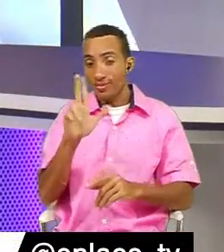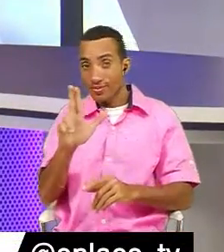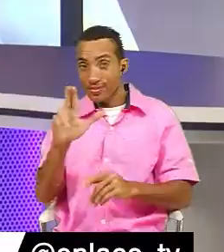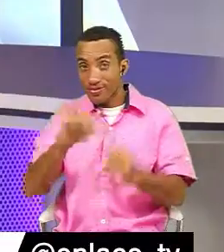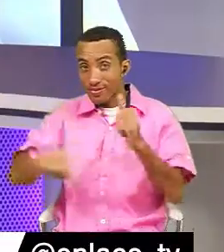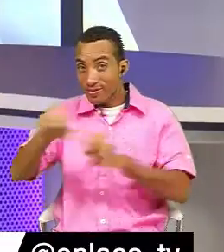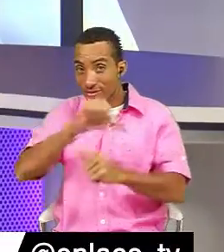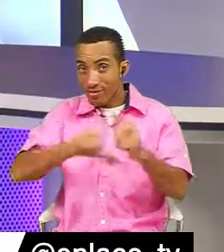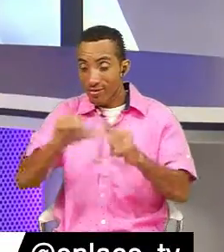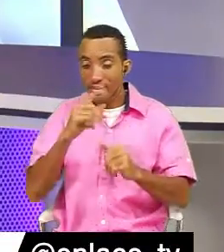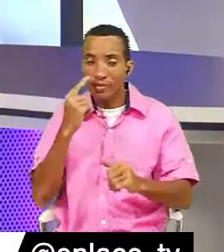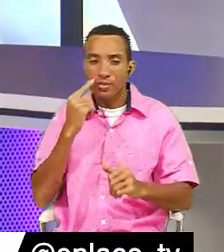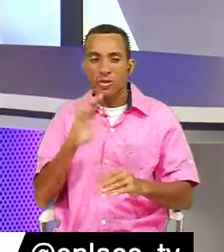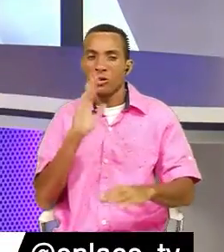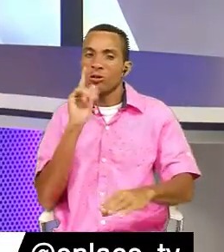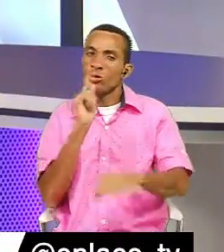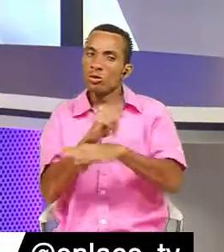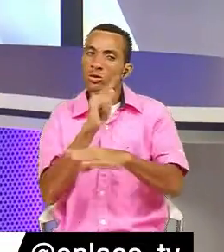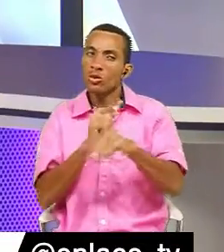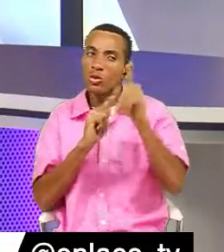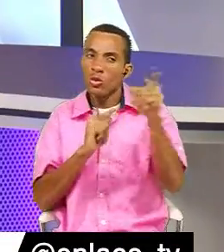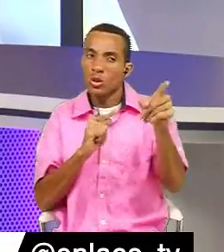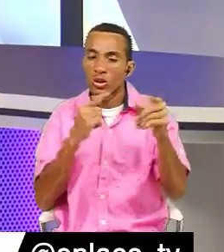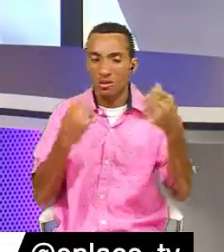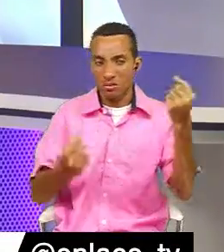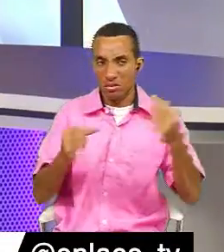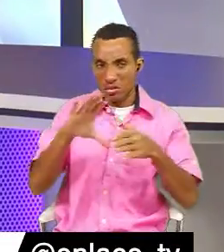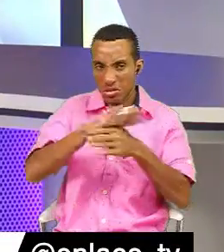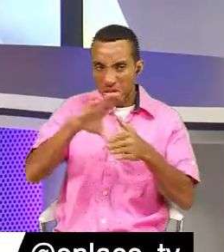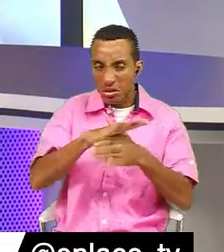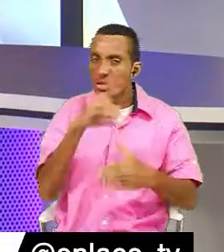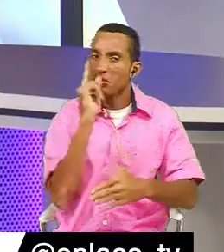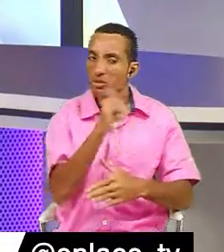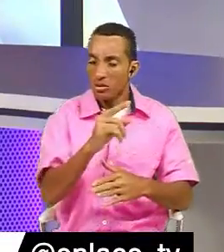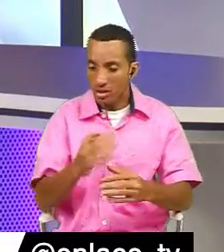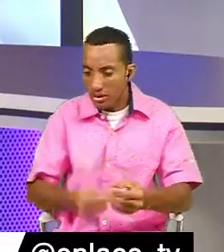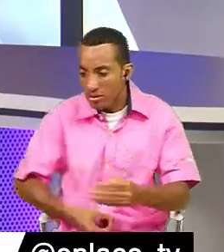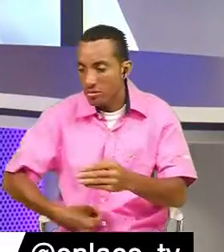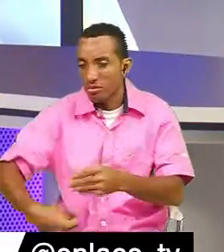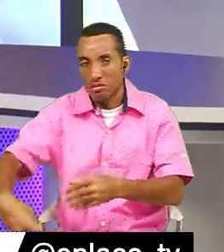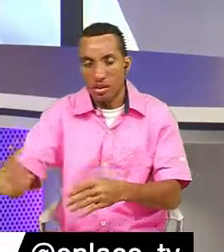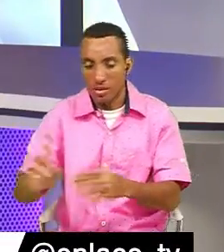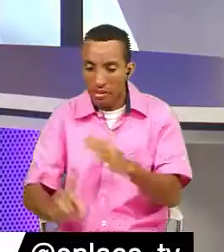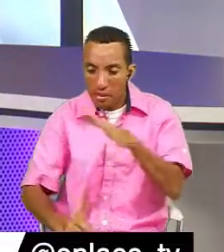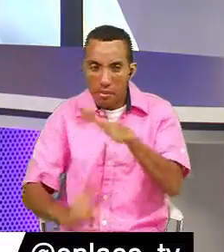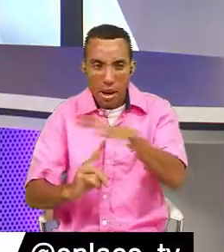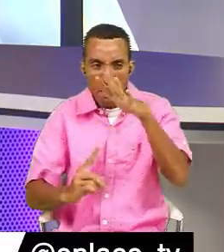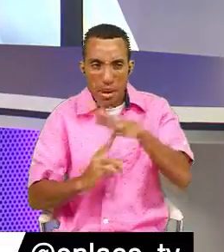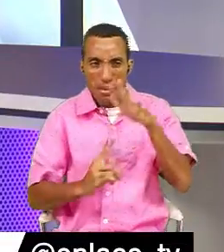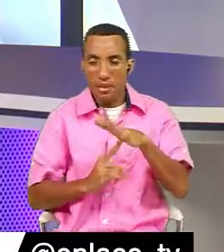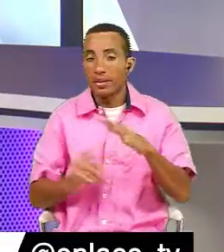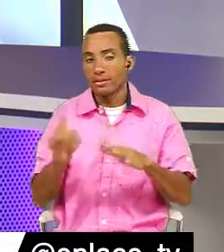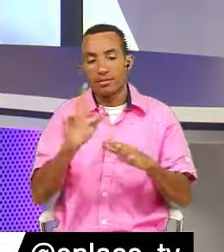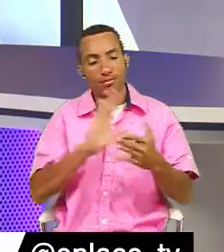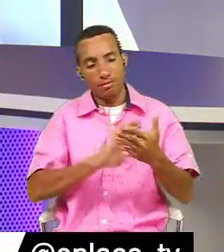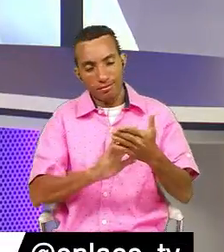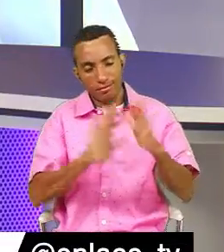Torres. Conductores del gremio amarillo hacen un llamado a la prudencia y piden no hacer denuncias sin justificación.